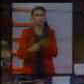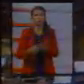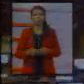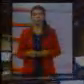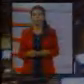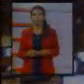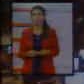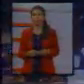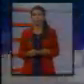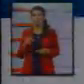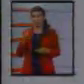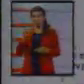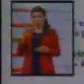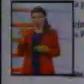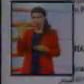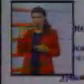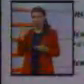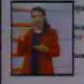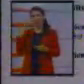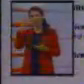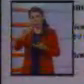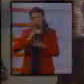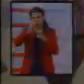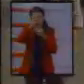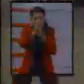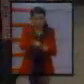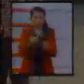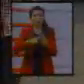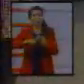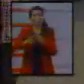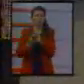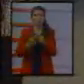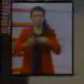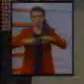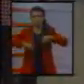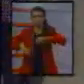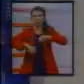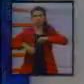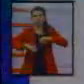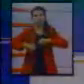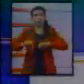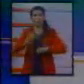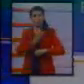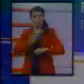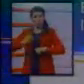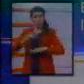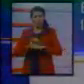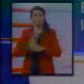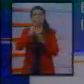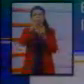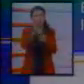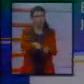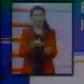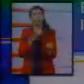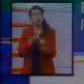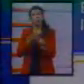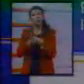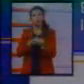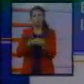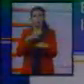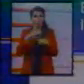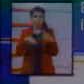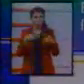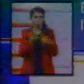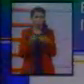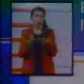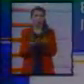24 horas después de ingresado el proyecto, inició su trámite. La propuesta la envió el presidente de la República con el fin de gravar a la ganancia extraordinaria